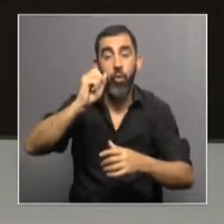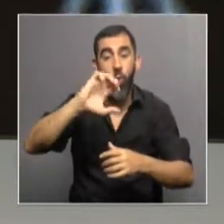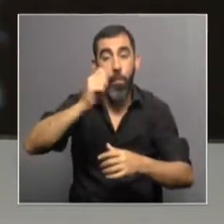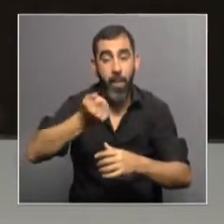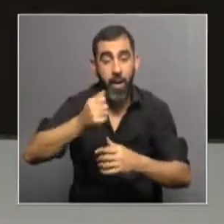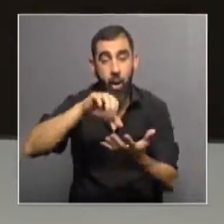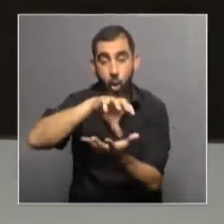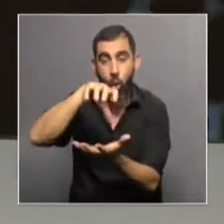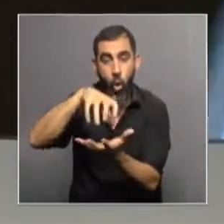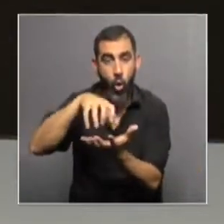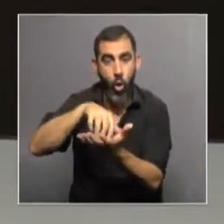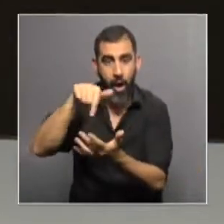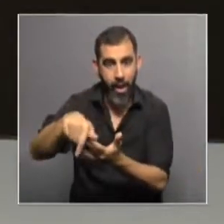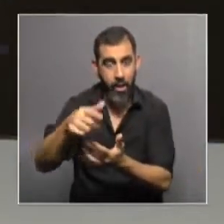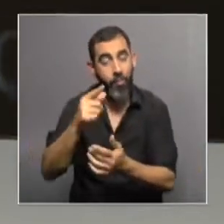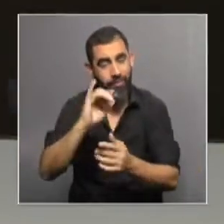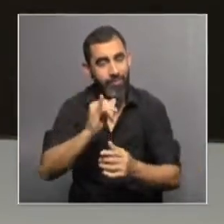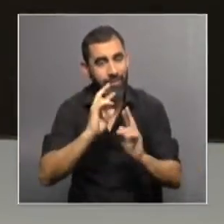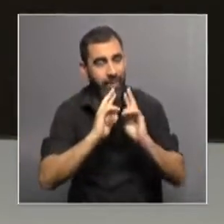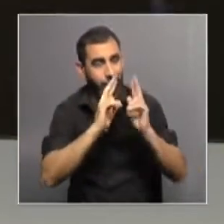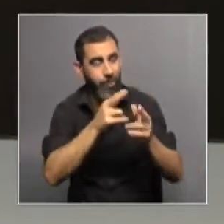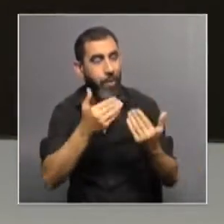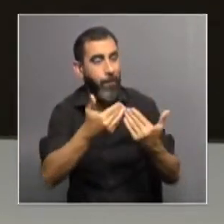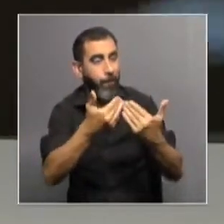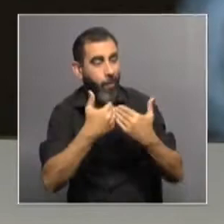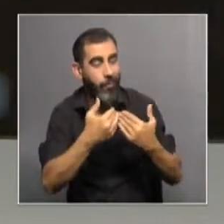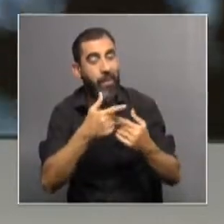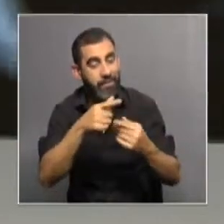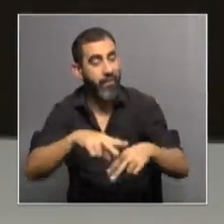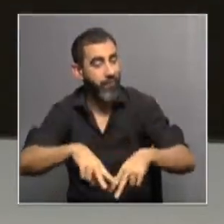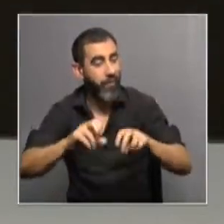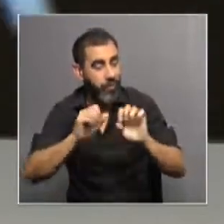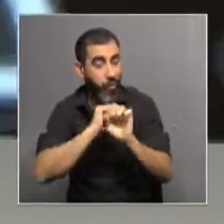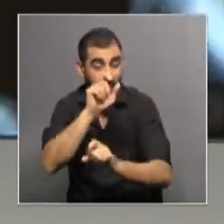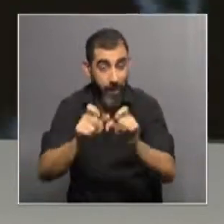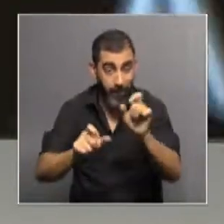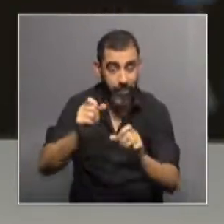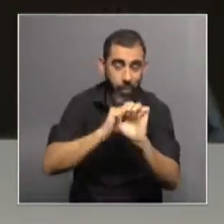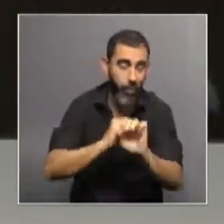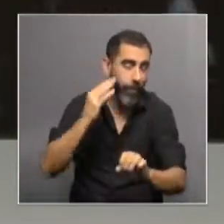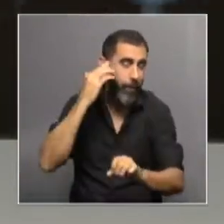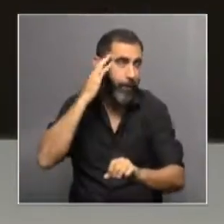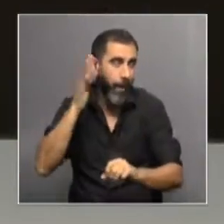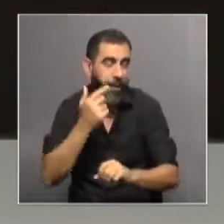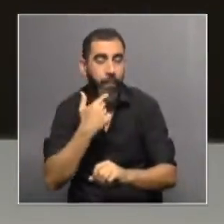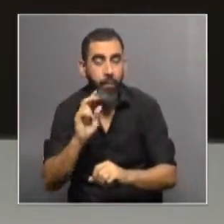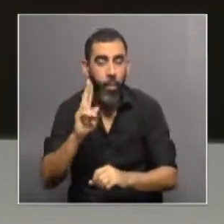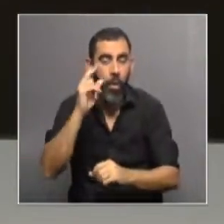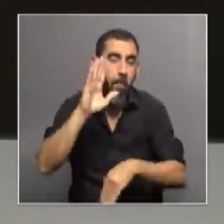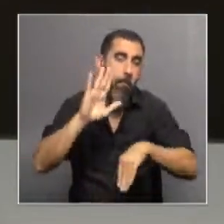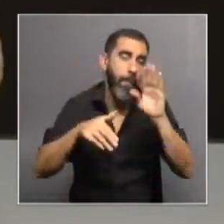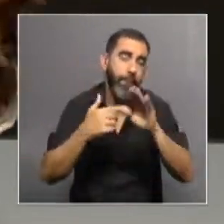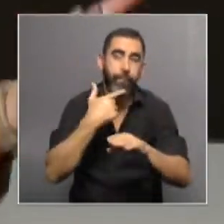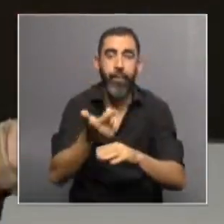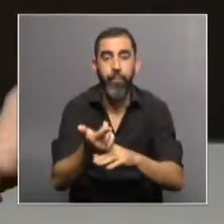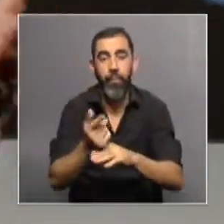quizás tengamos la respuesta a tu pregunta. Esos estudios poblacionales nos permiten pensar, por ejemplo, que Uruguay tenga más frecuencia